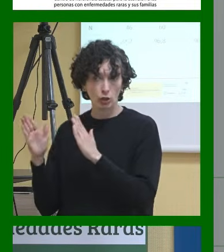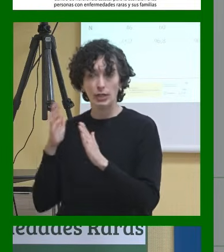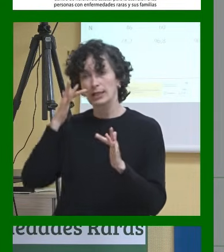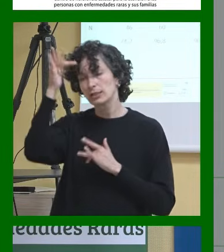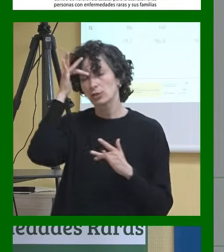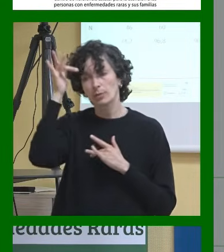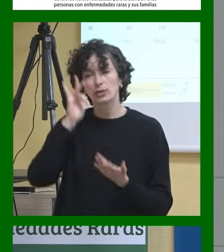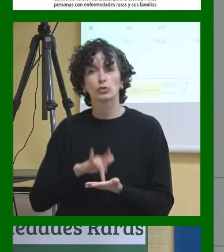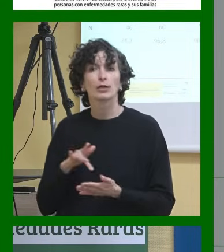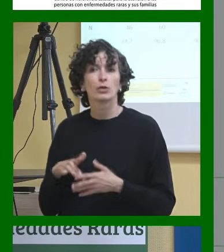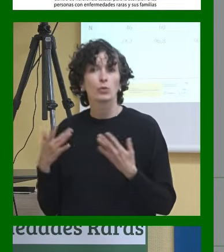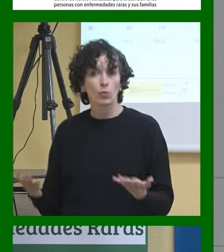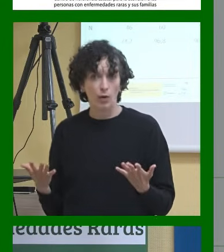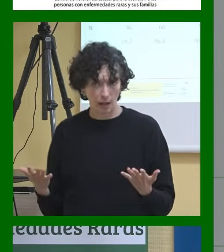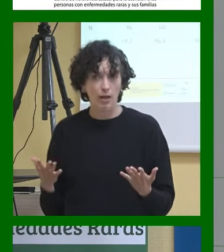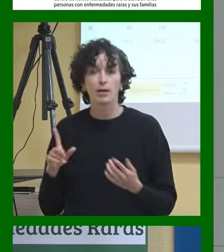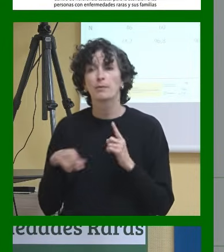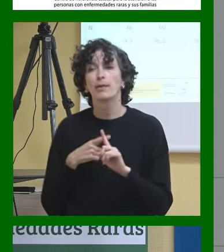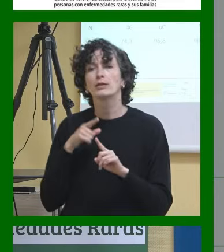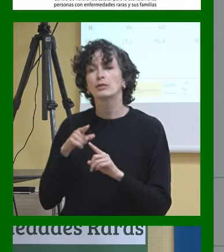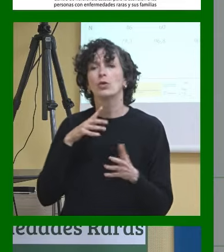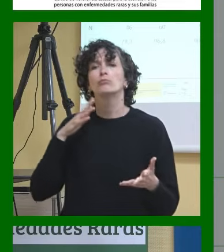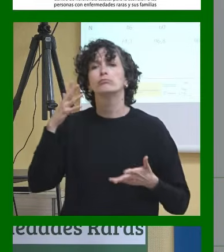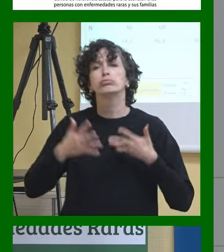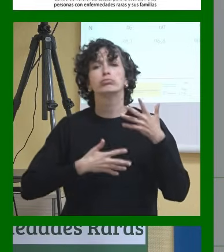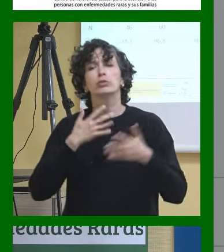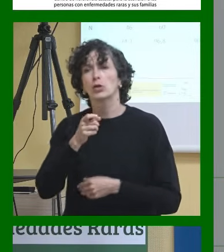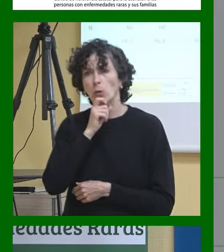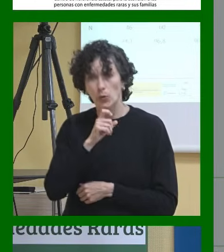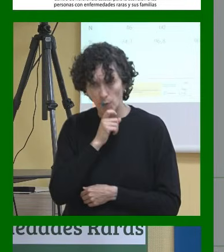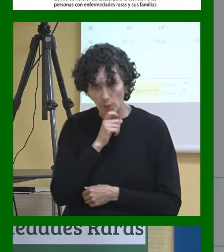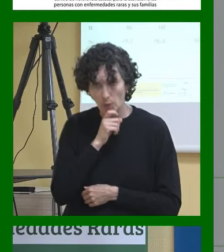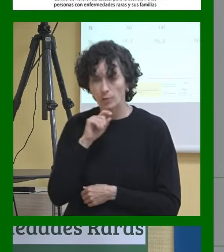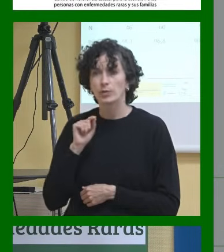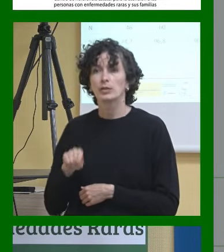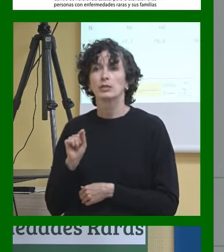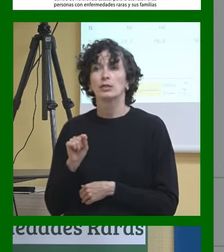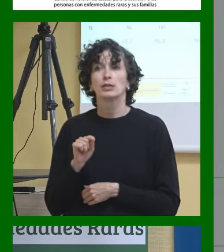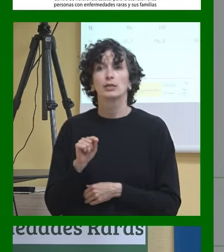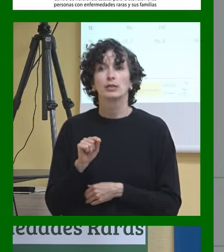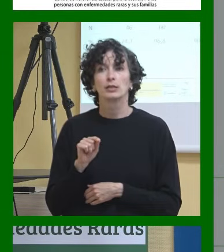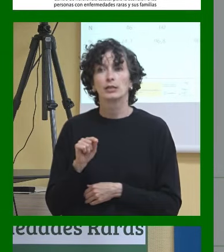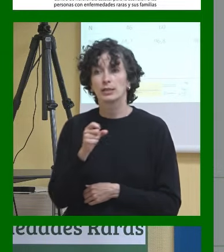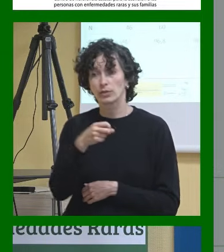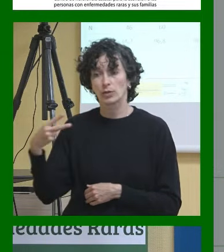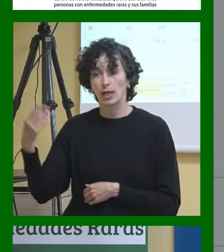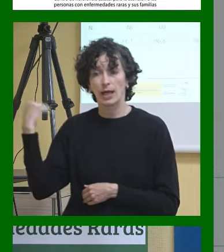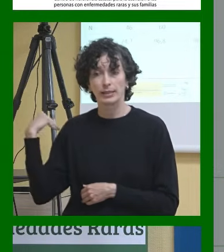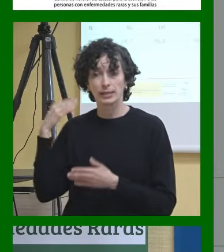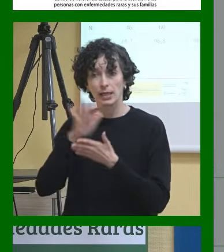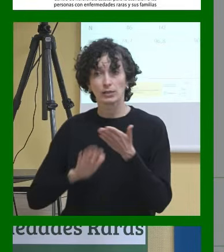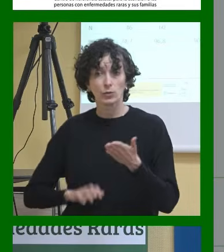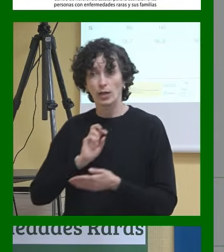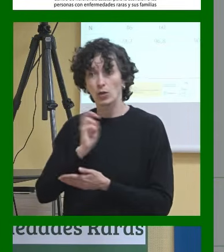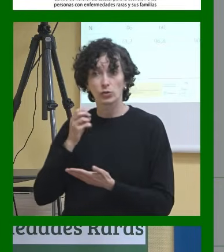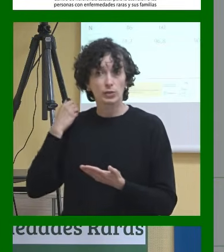síntomas eran los principales y cómo evolucionaban, y obtuvimos los mismos resultados que ya estaban descritos en otros